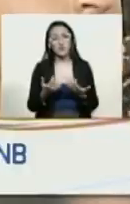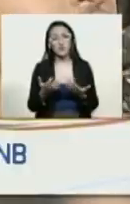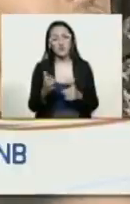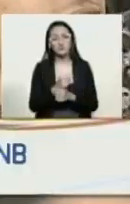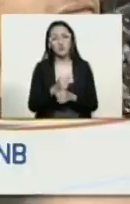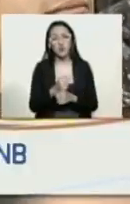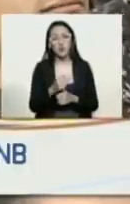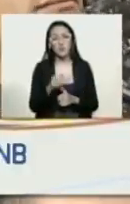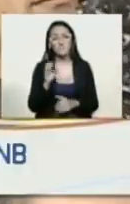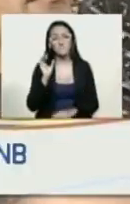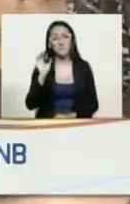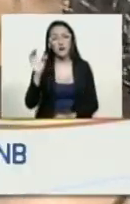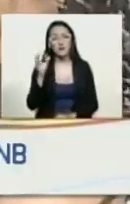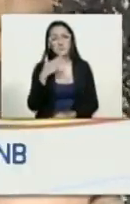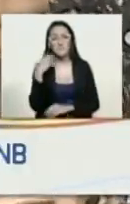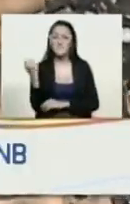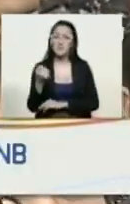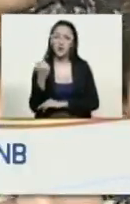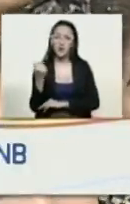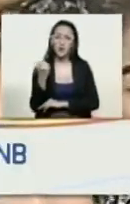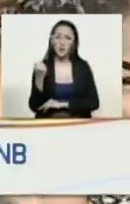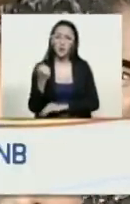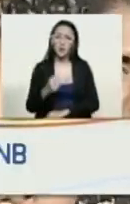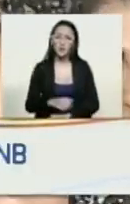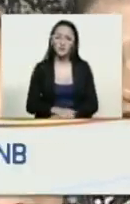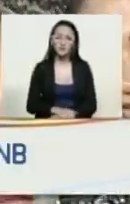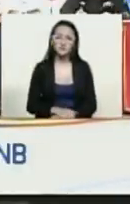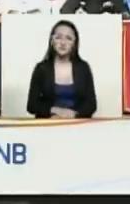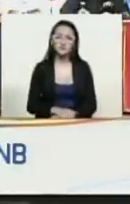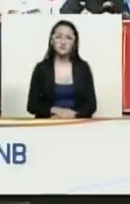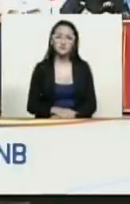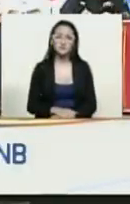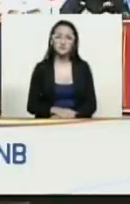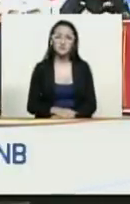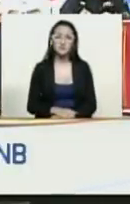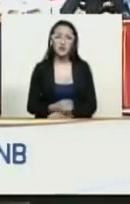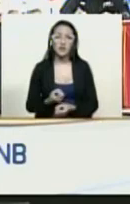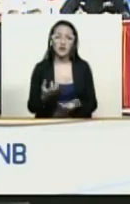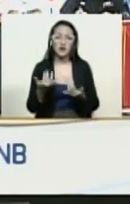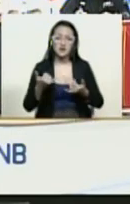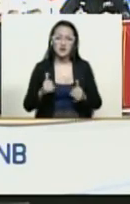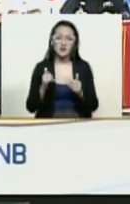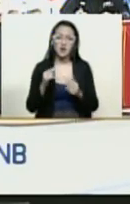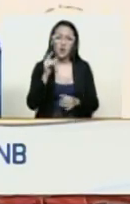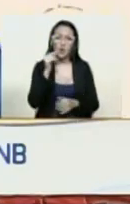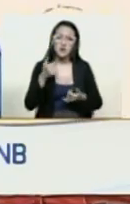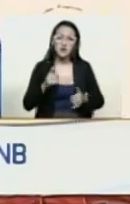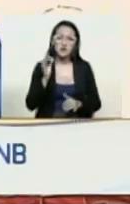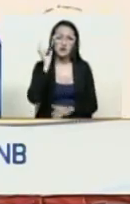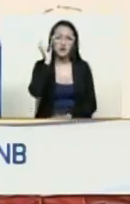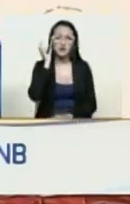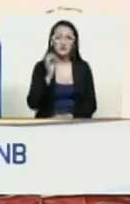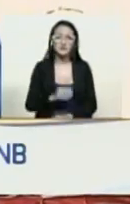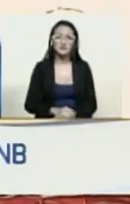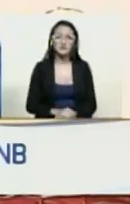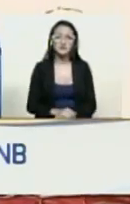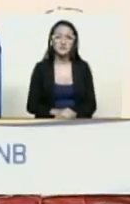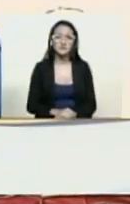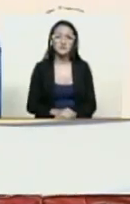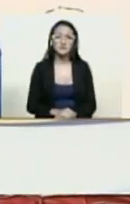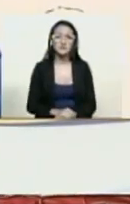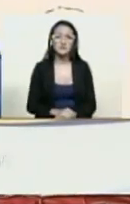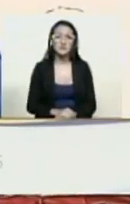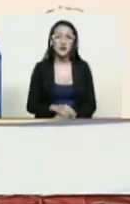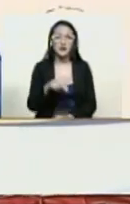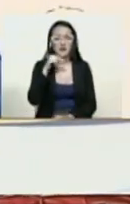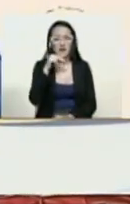lograr construir un país mejor para dejarle a nuestros hijos, a nuestras hijas, a